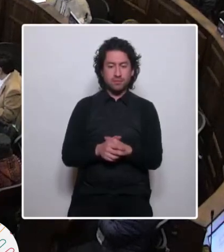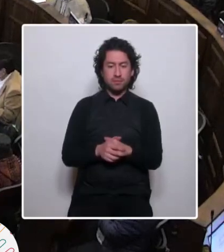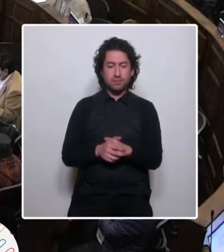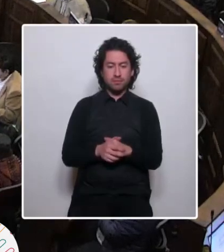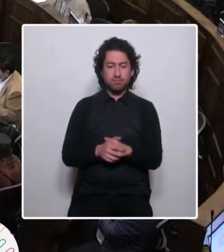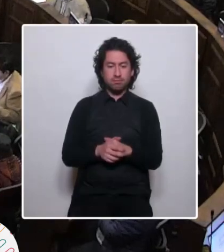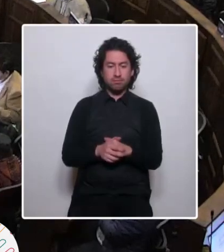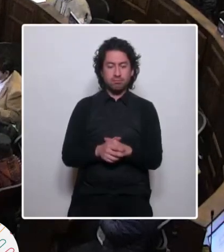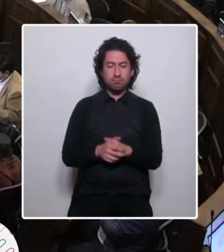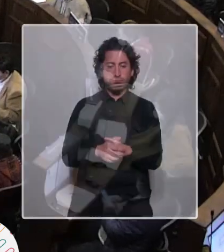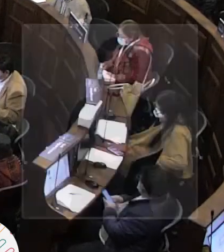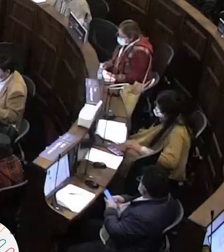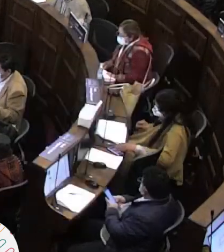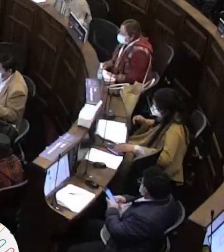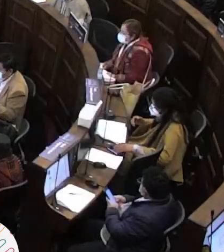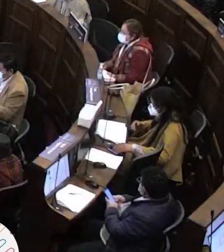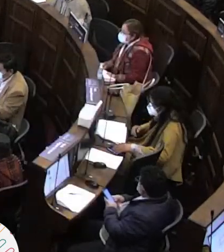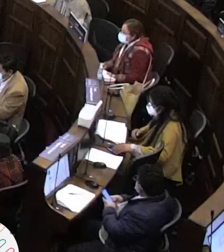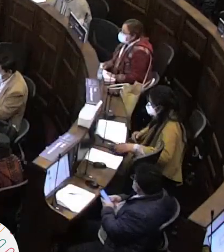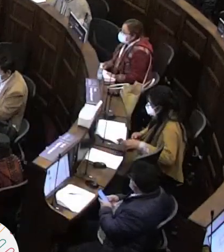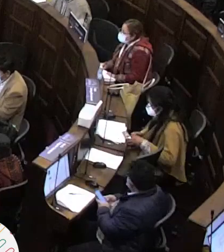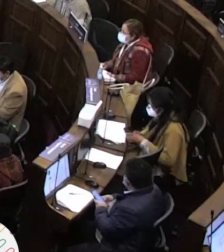Vamos a tomar el voto telemático.